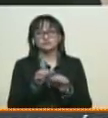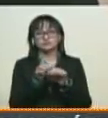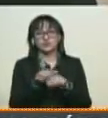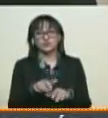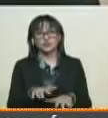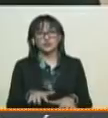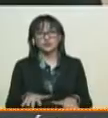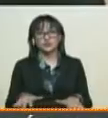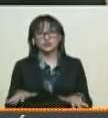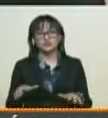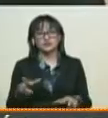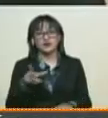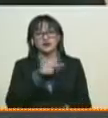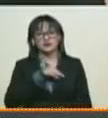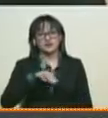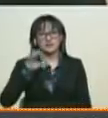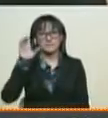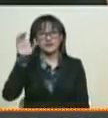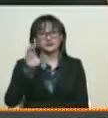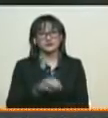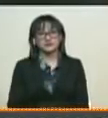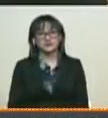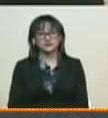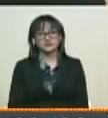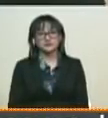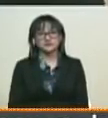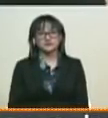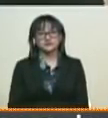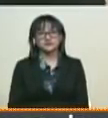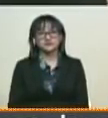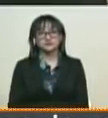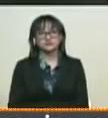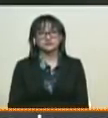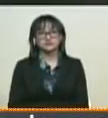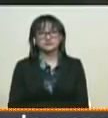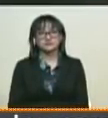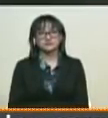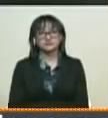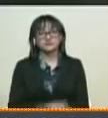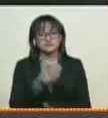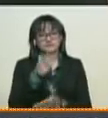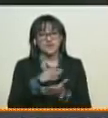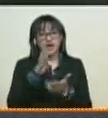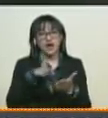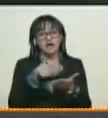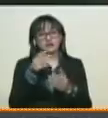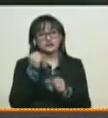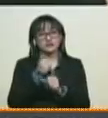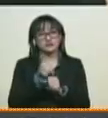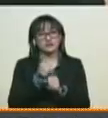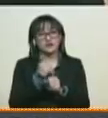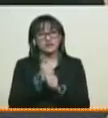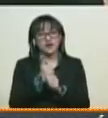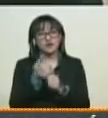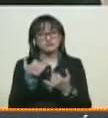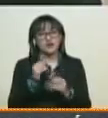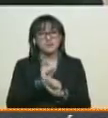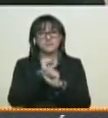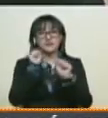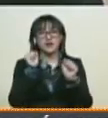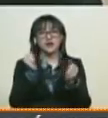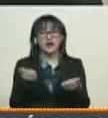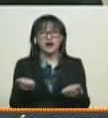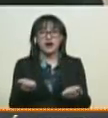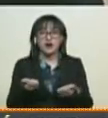cobertura del carnet de la patria. Así que era parte de la agenda de trabajo que hemos sostenido en la mañana de hoy con el